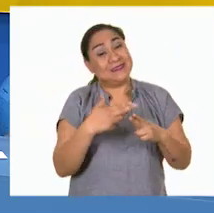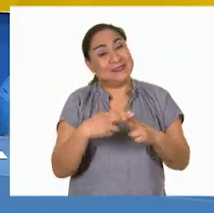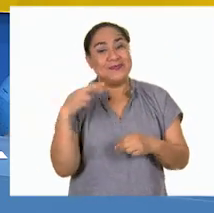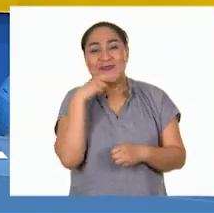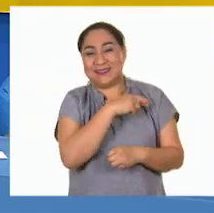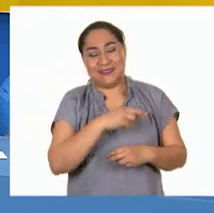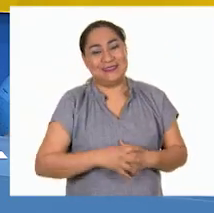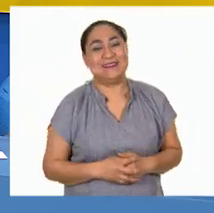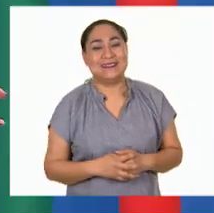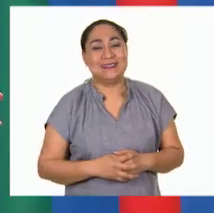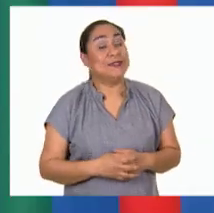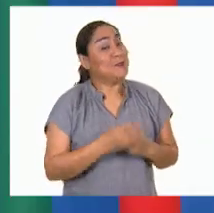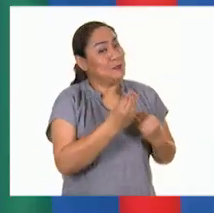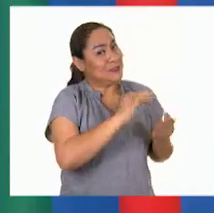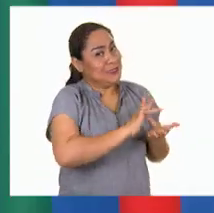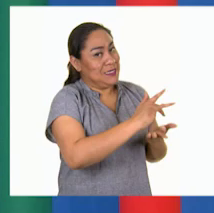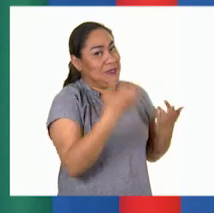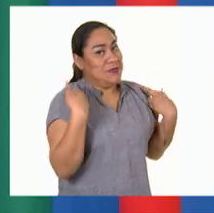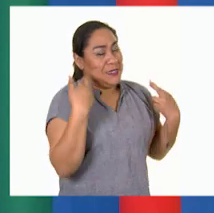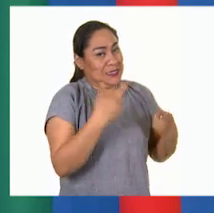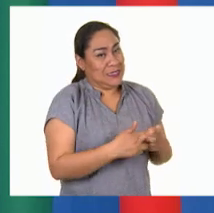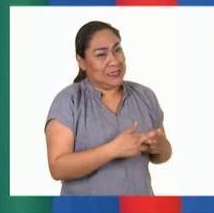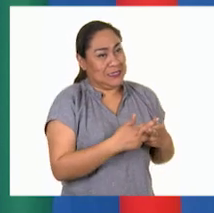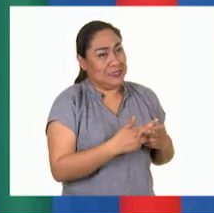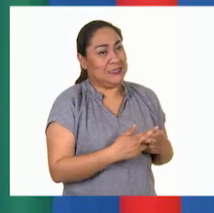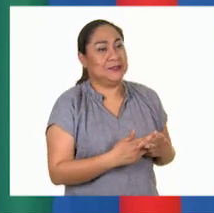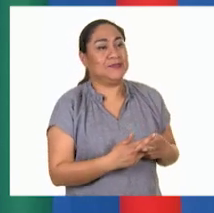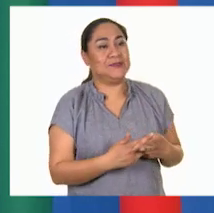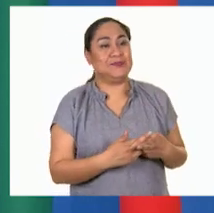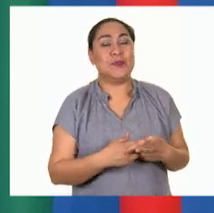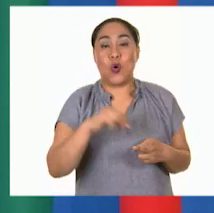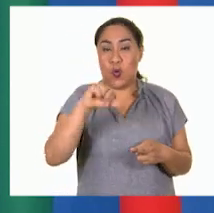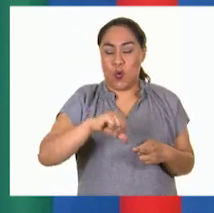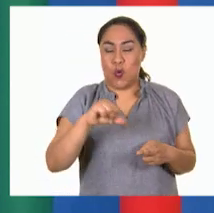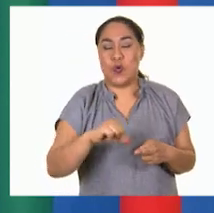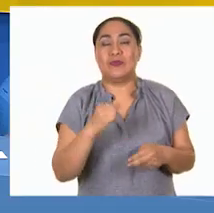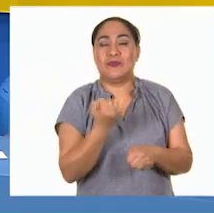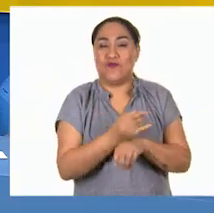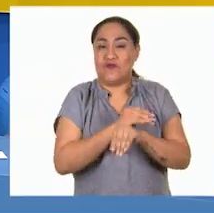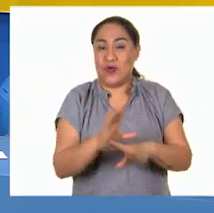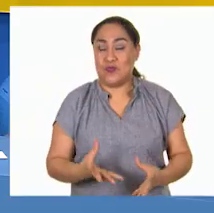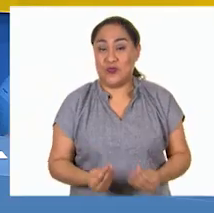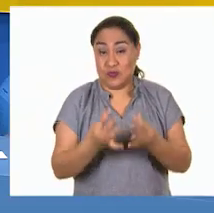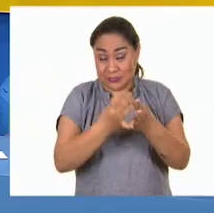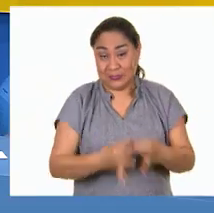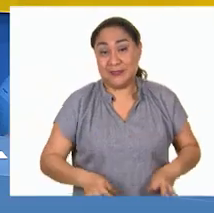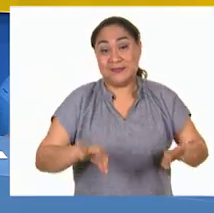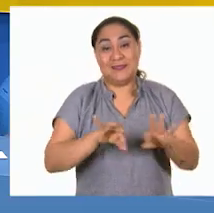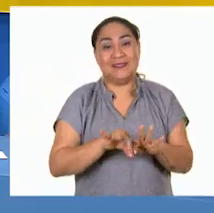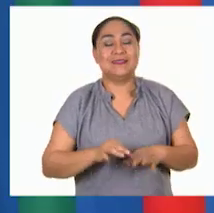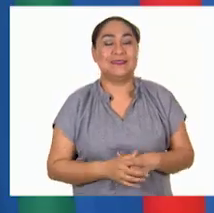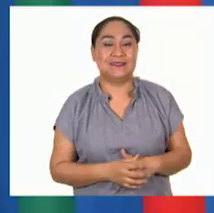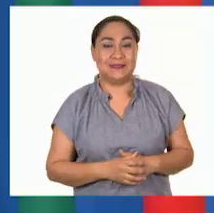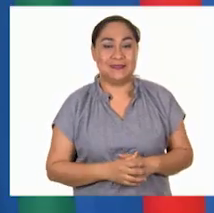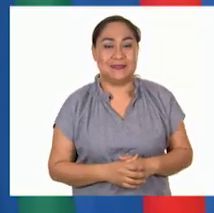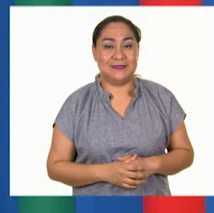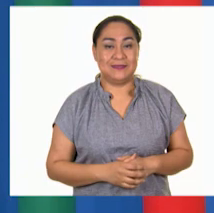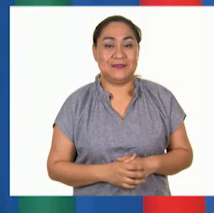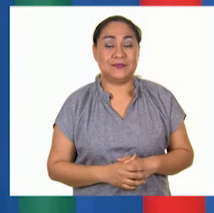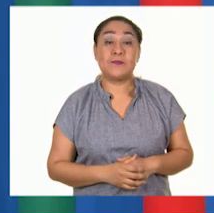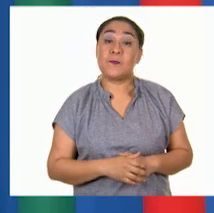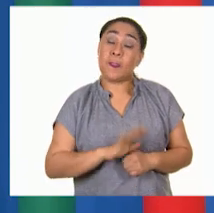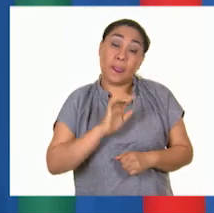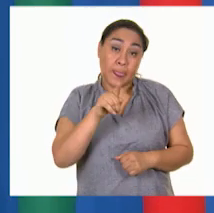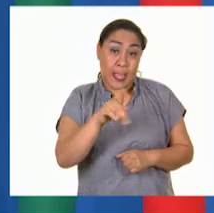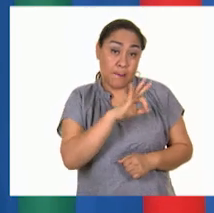próxima! Muchísimas gracias, maestra Cecilia Vargas, por darnos tanta información importante el día de hoy. Si te